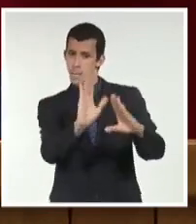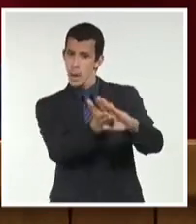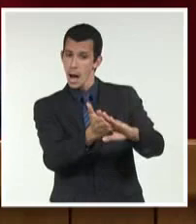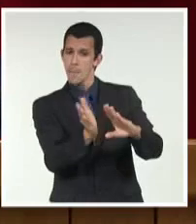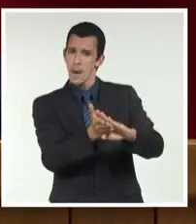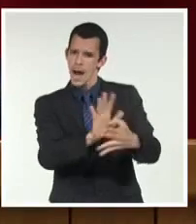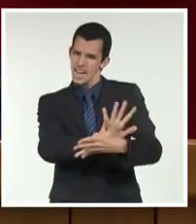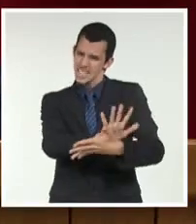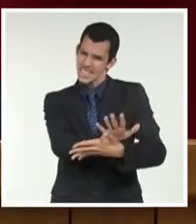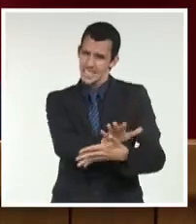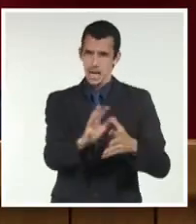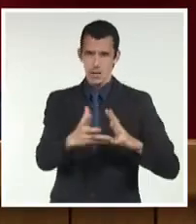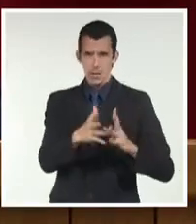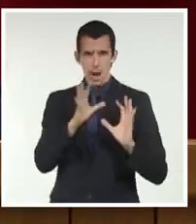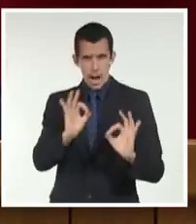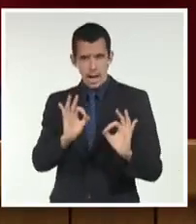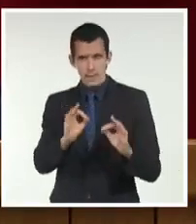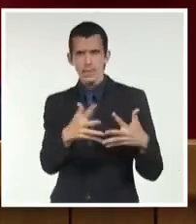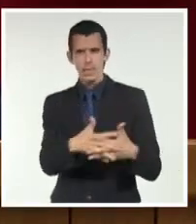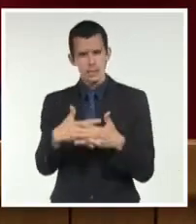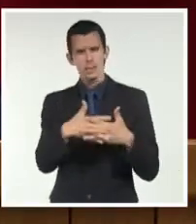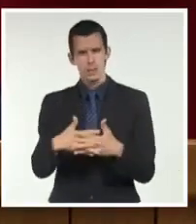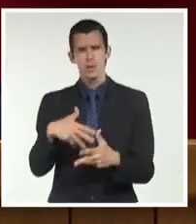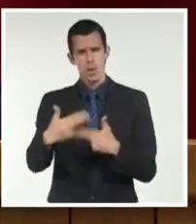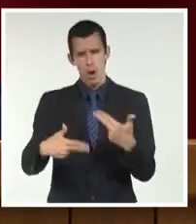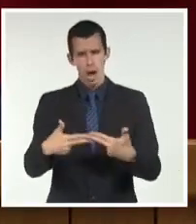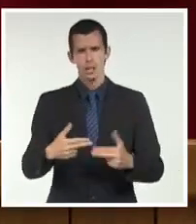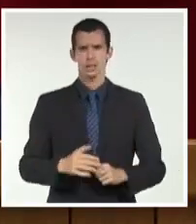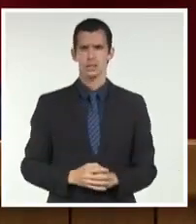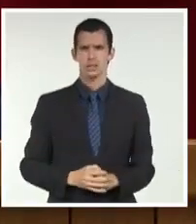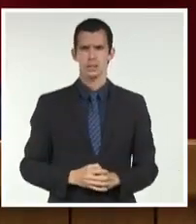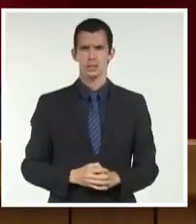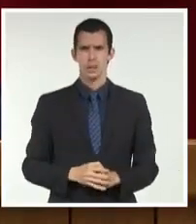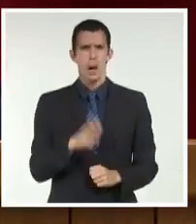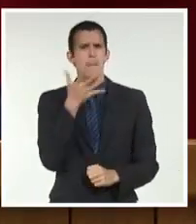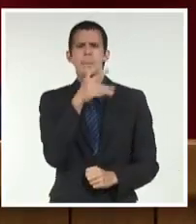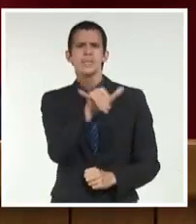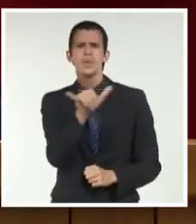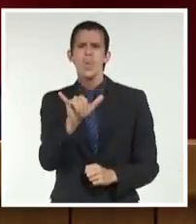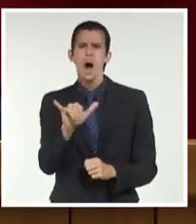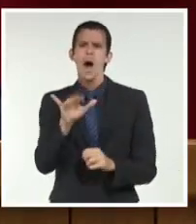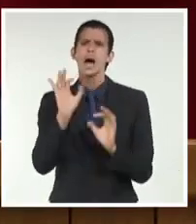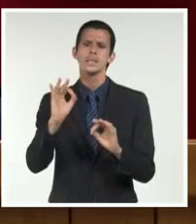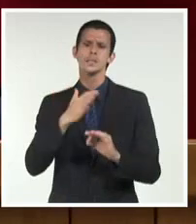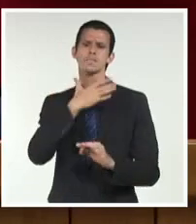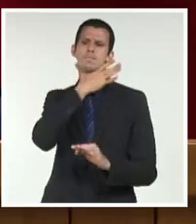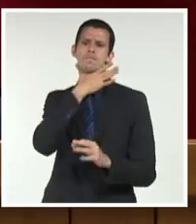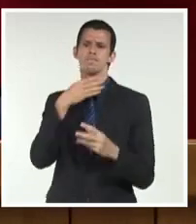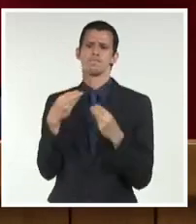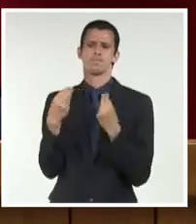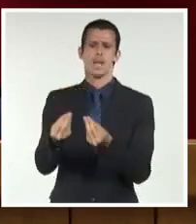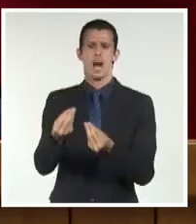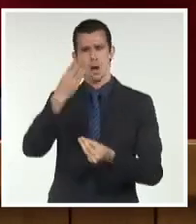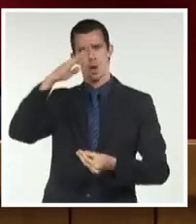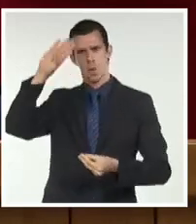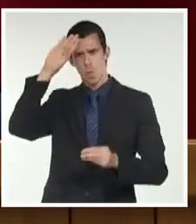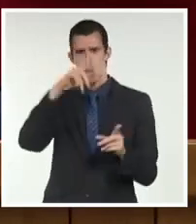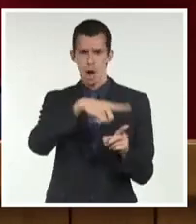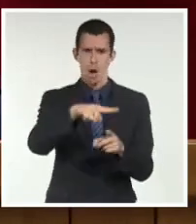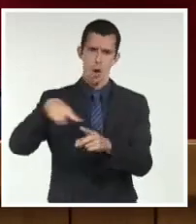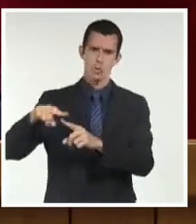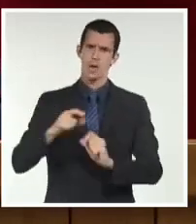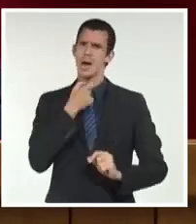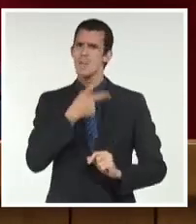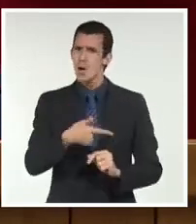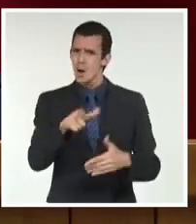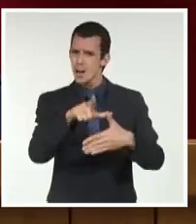amenazas ejercidas sobre muchos gobiernos, no solo de Latinoamérica y el Caribe, sino también en otras partes, para